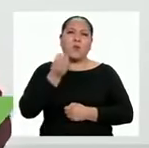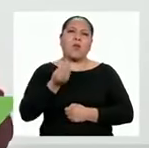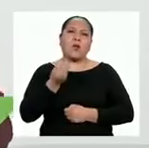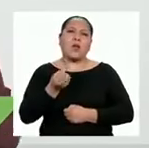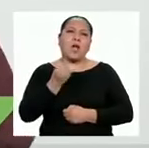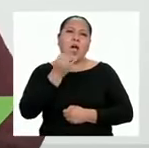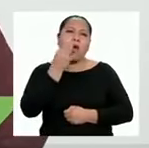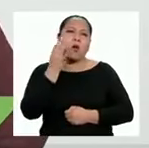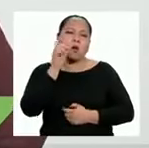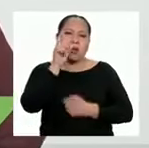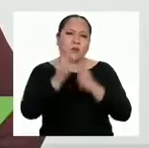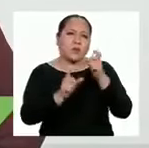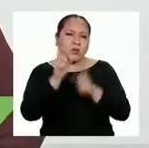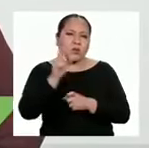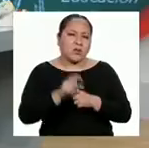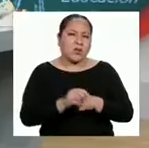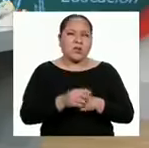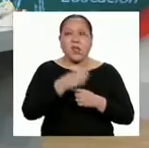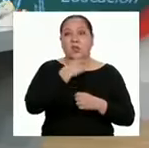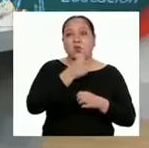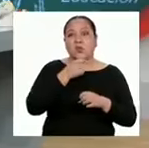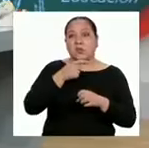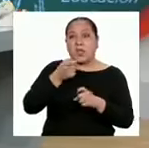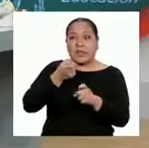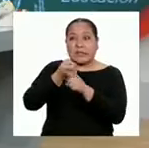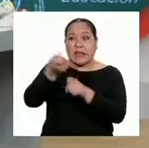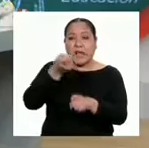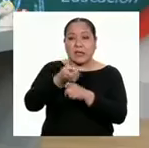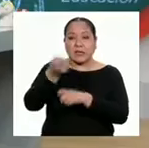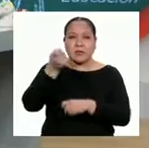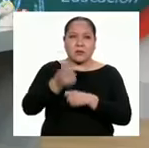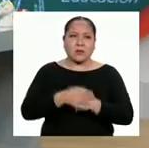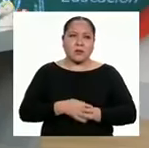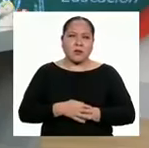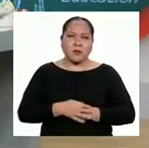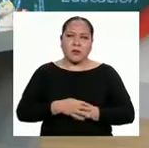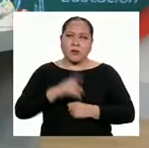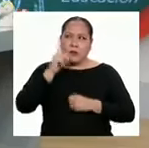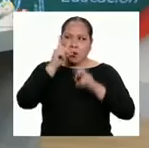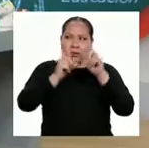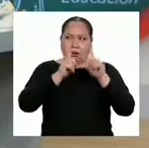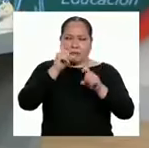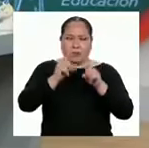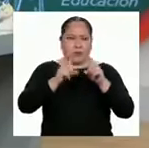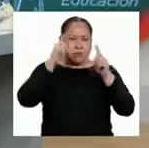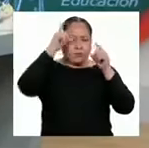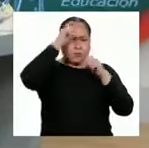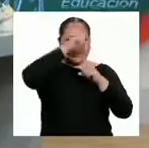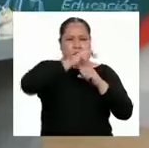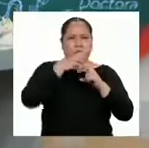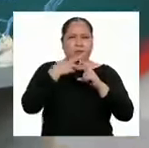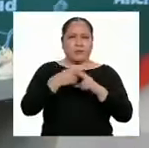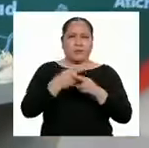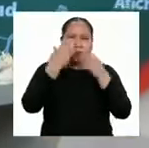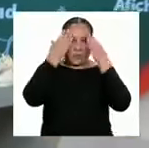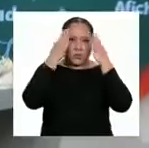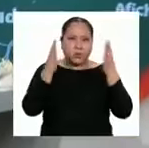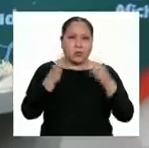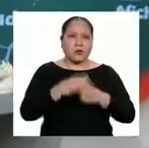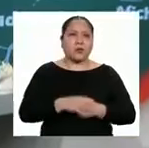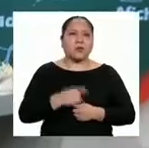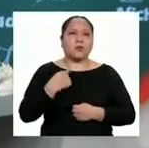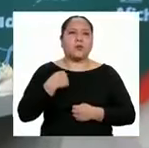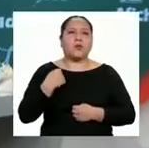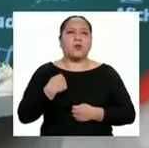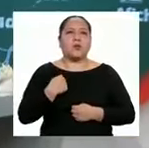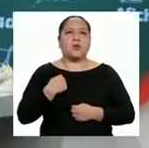quienes prefieren maltratarlo? Son preguntas complicadas de responder, profe. No estoy segura de mis conocimientos.